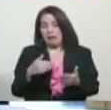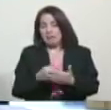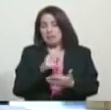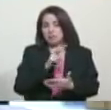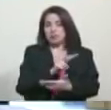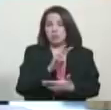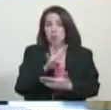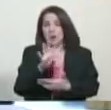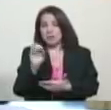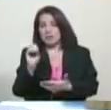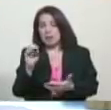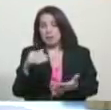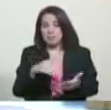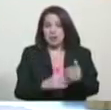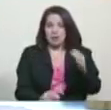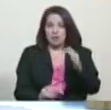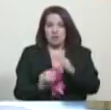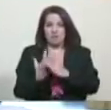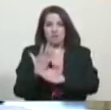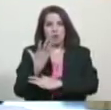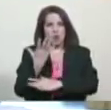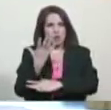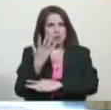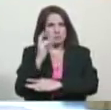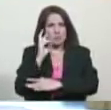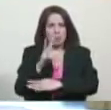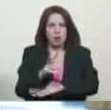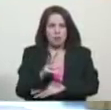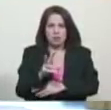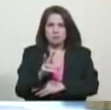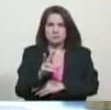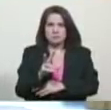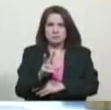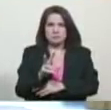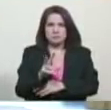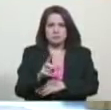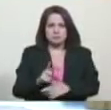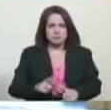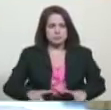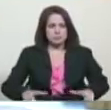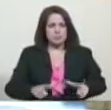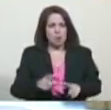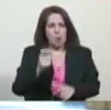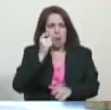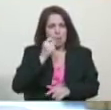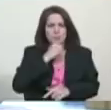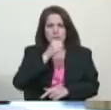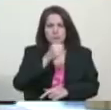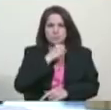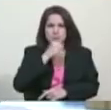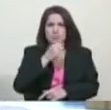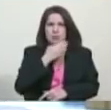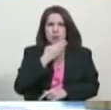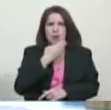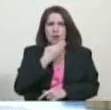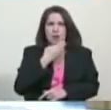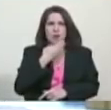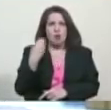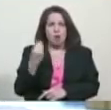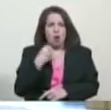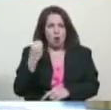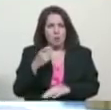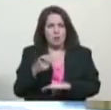240.000 tallos este año. Vamos a darle el pase a este compañero, joven gobernador del estado